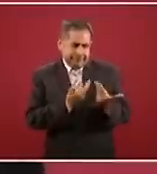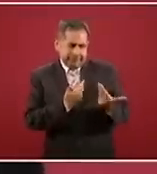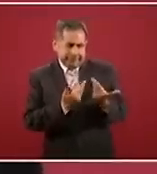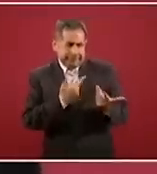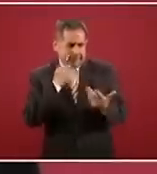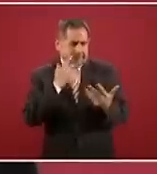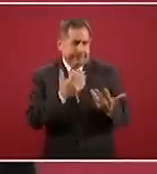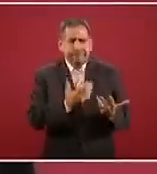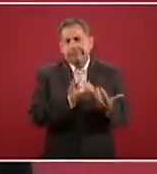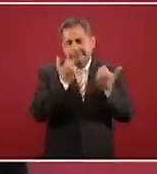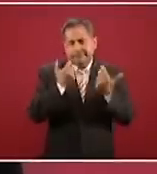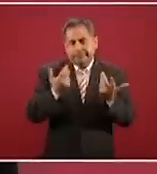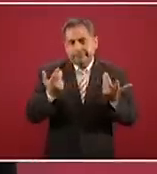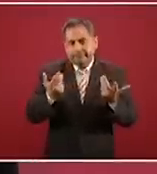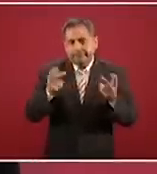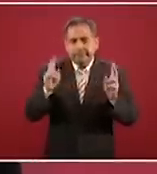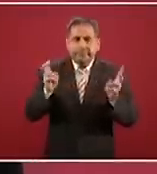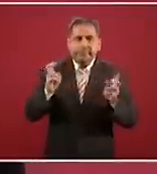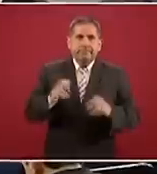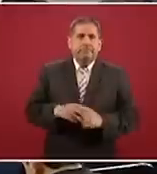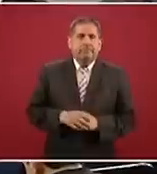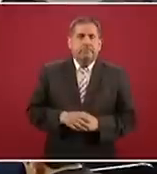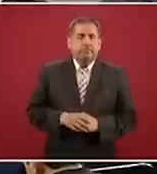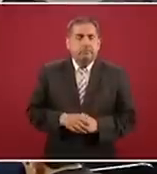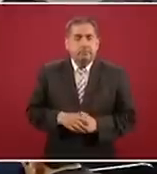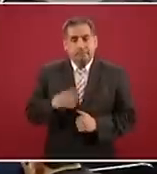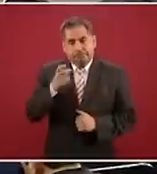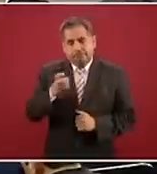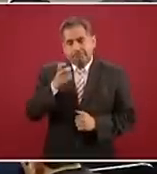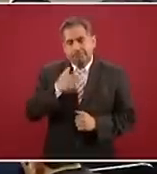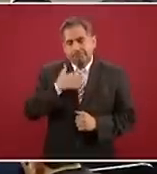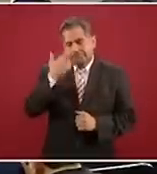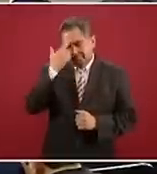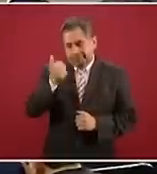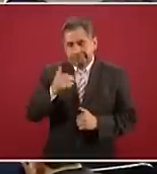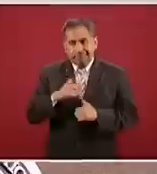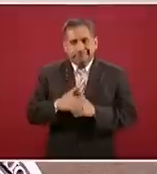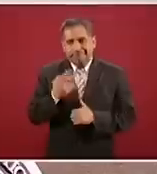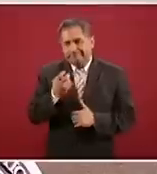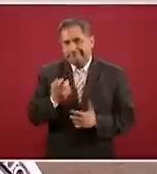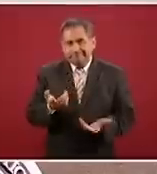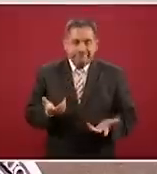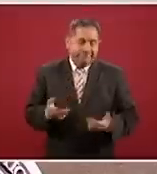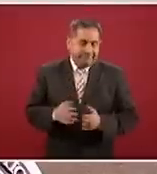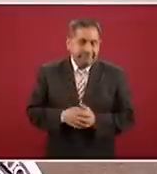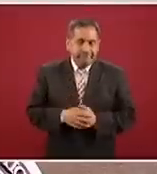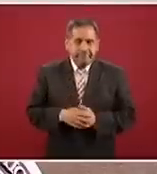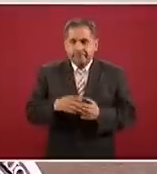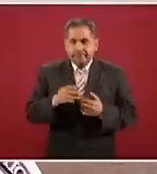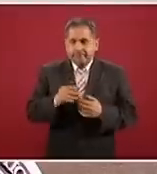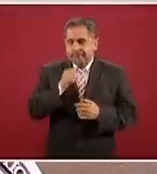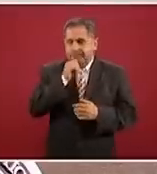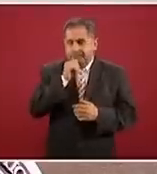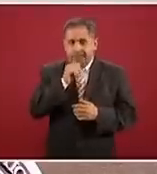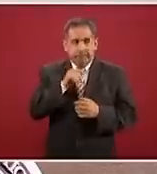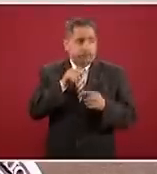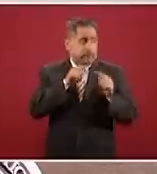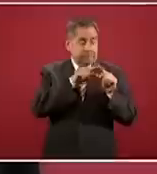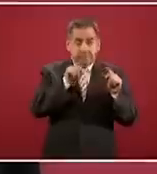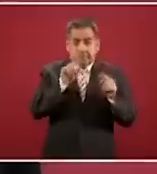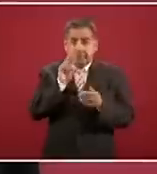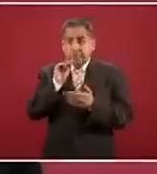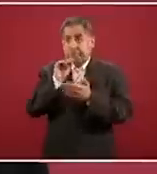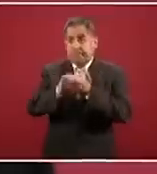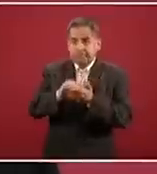han padecido. Esa es la razón fundamental por la que no se incluyó